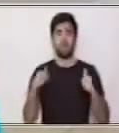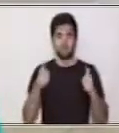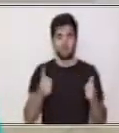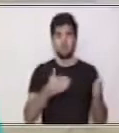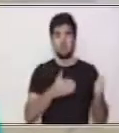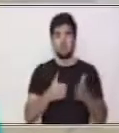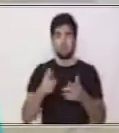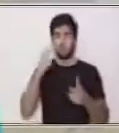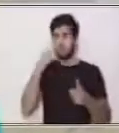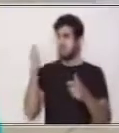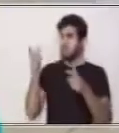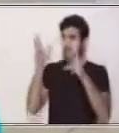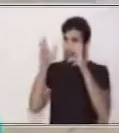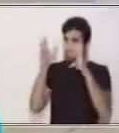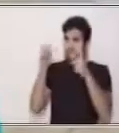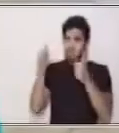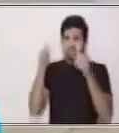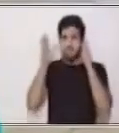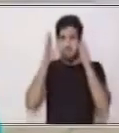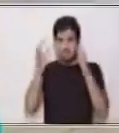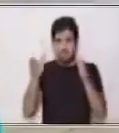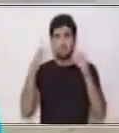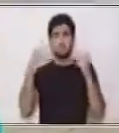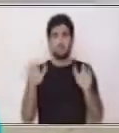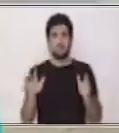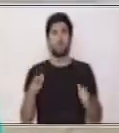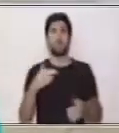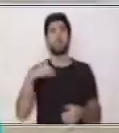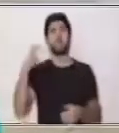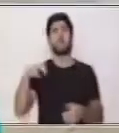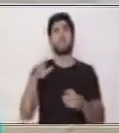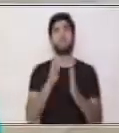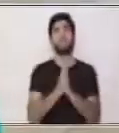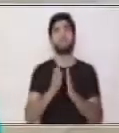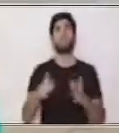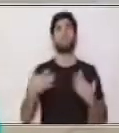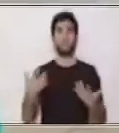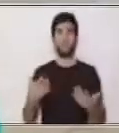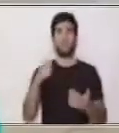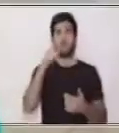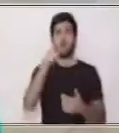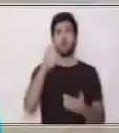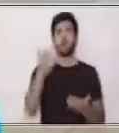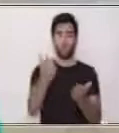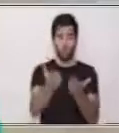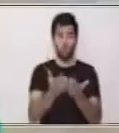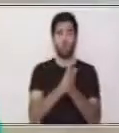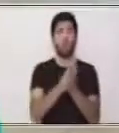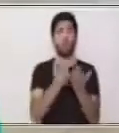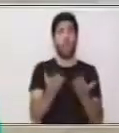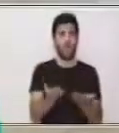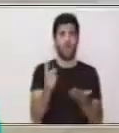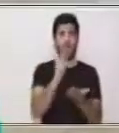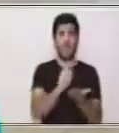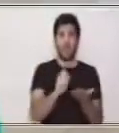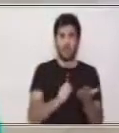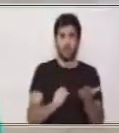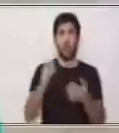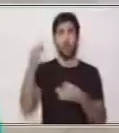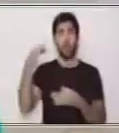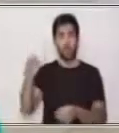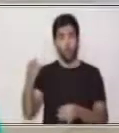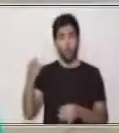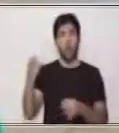estamos captando la atención, pero necesito que por favor tengas a la mano tu cuaderno, una